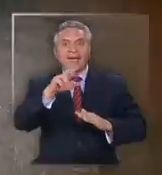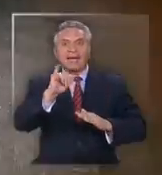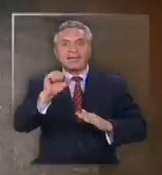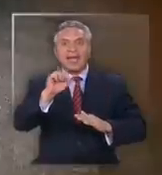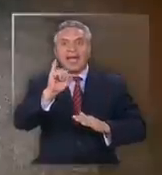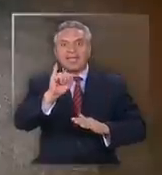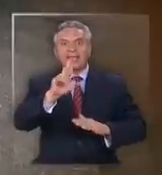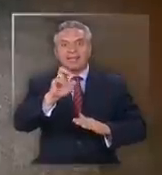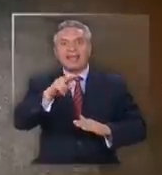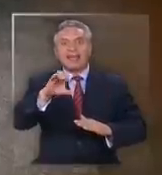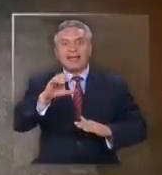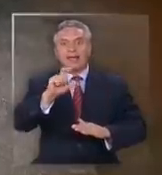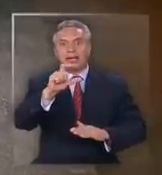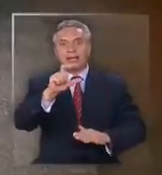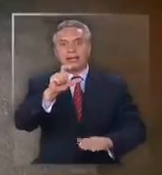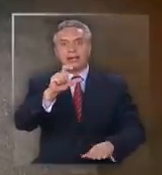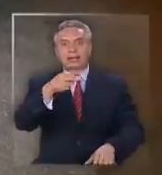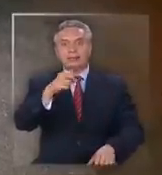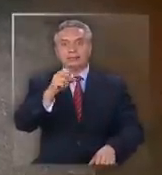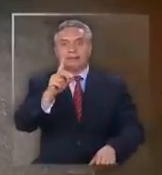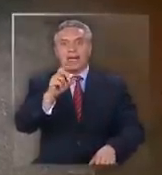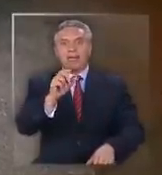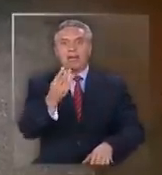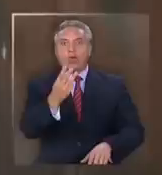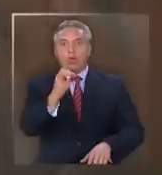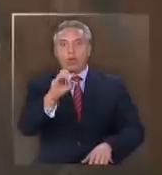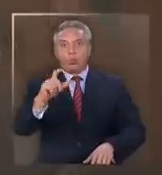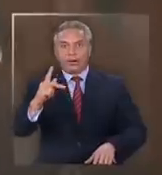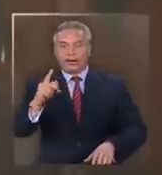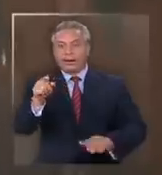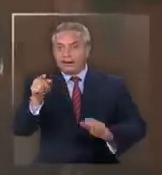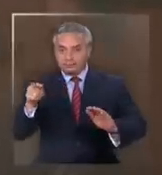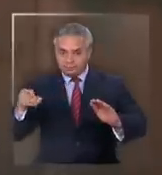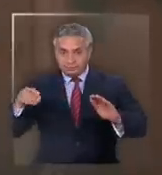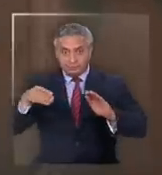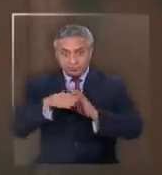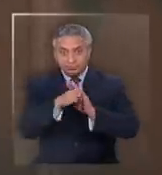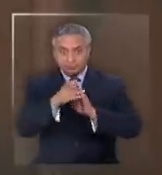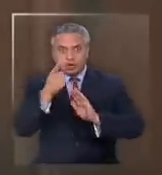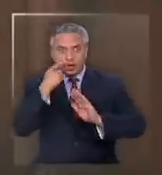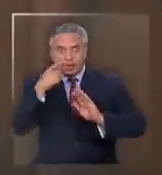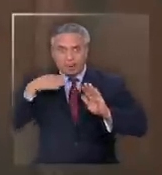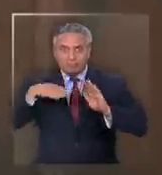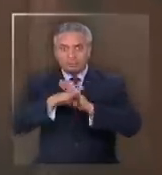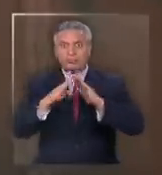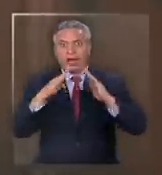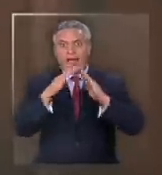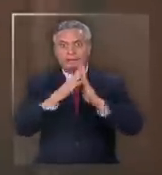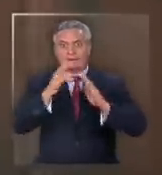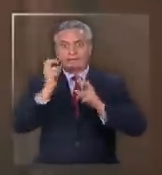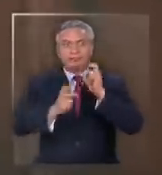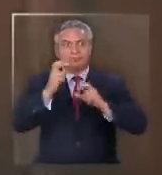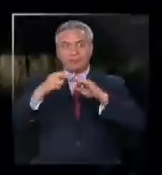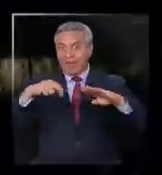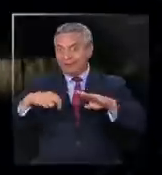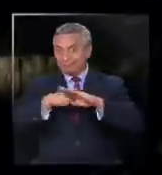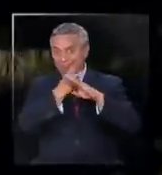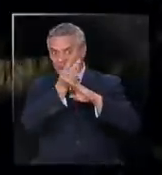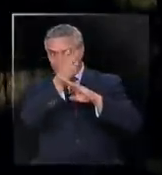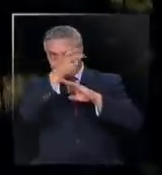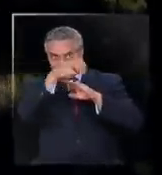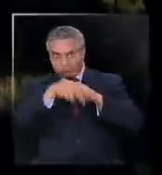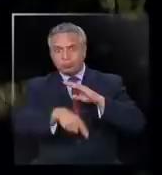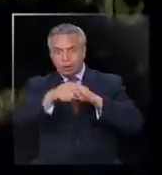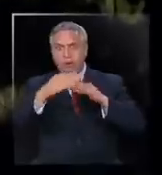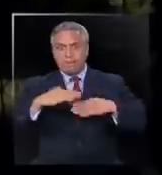Chadwick Larraín. Cuatro sujetos entraron hasta su casa ubicada acá en el sector de Locurro. Treparon un sector acá,